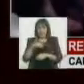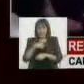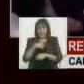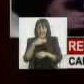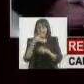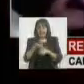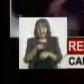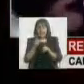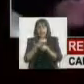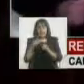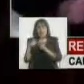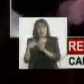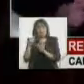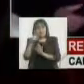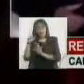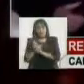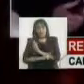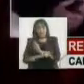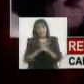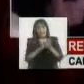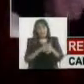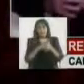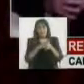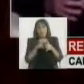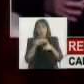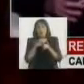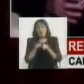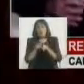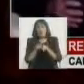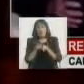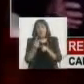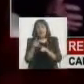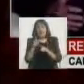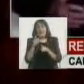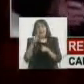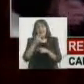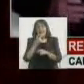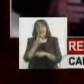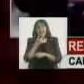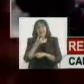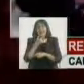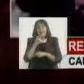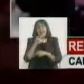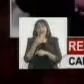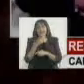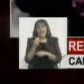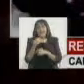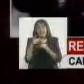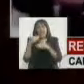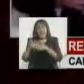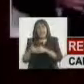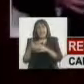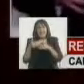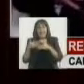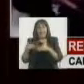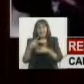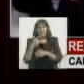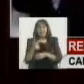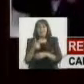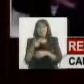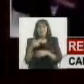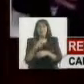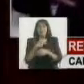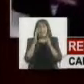También mostramos de otros países como Estados Unidos, como el Gran Bretaña, y de ahí en adelante